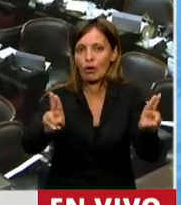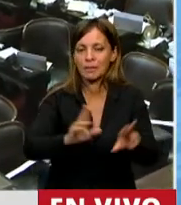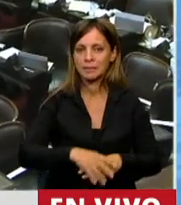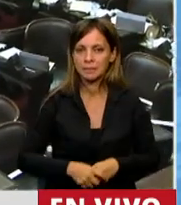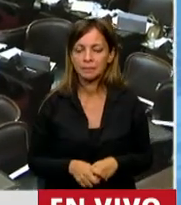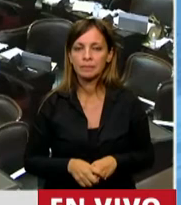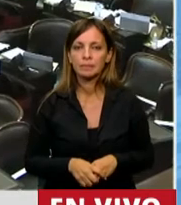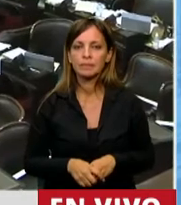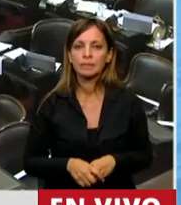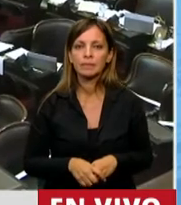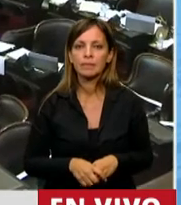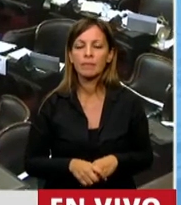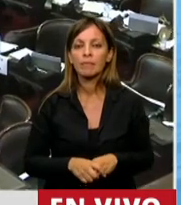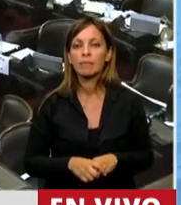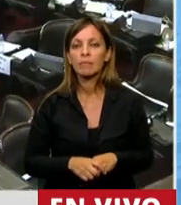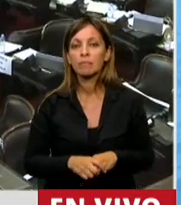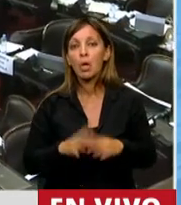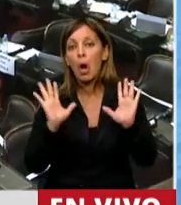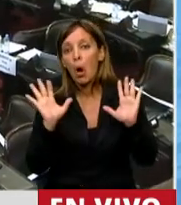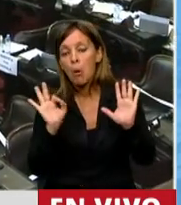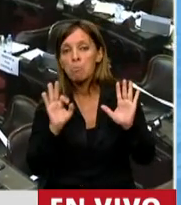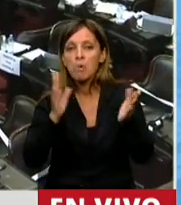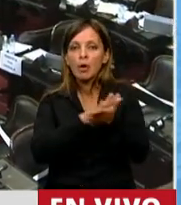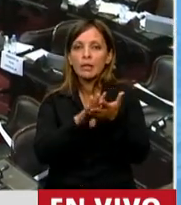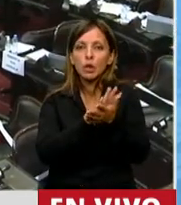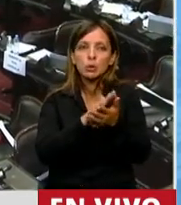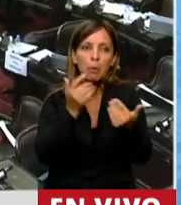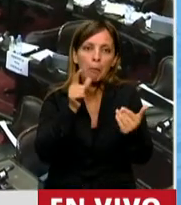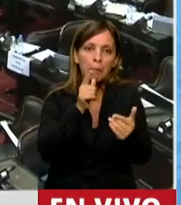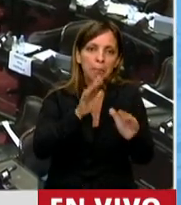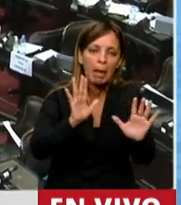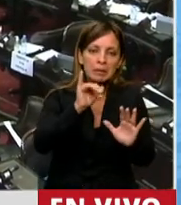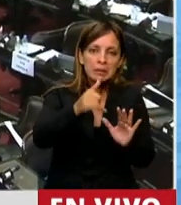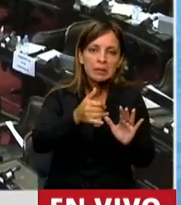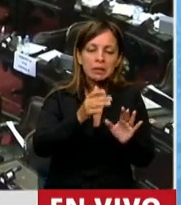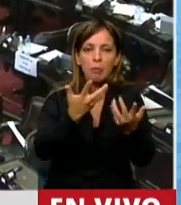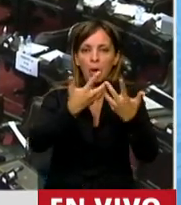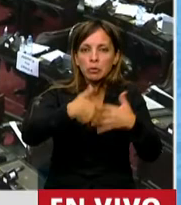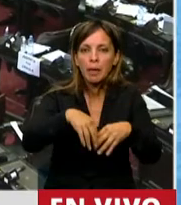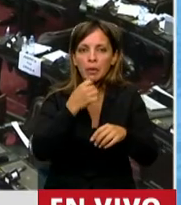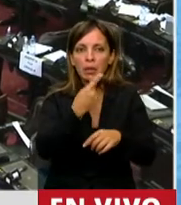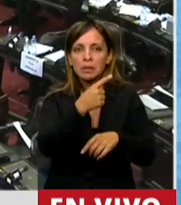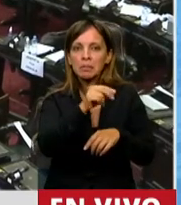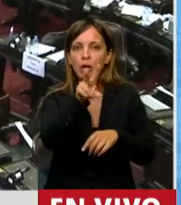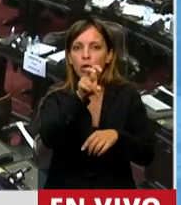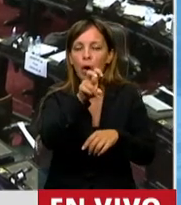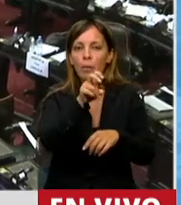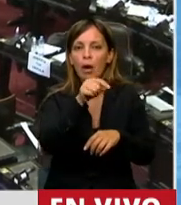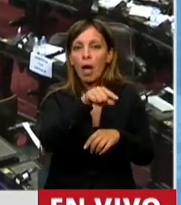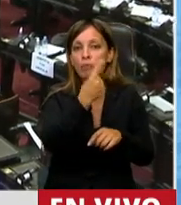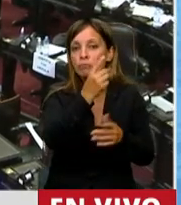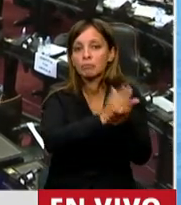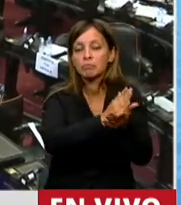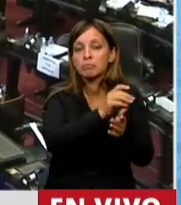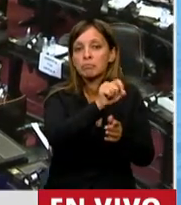el articulado. Por ahí es una solución aparente, en la medida que el cobro entiende que queda liberado de tener que hacerse cargo frente al nuevo